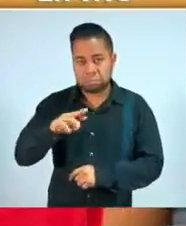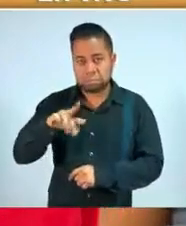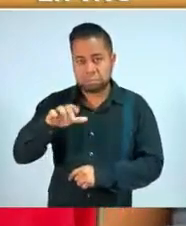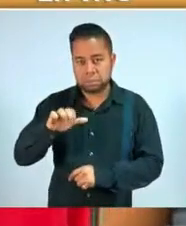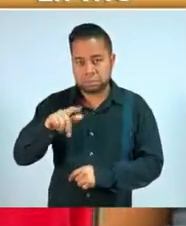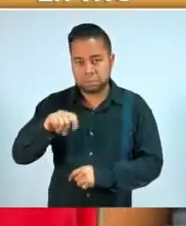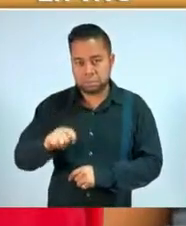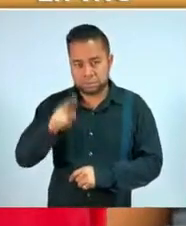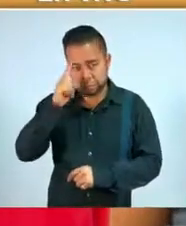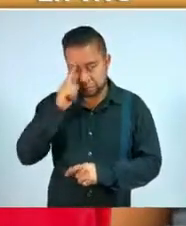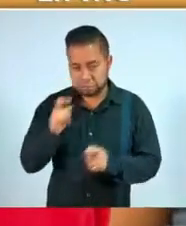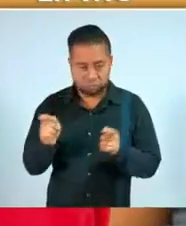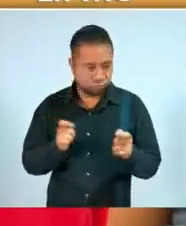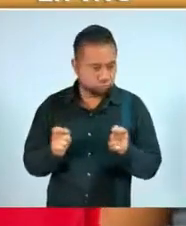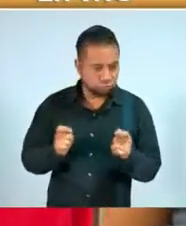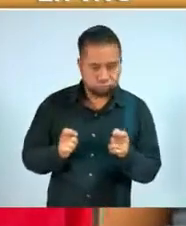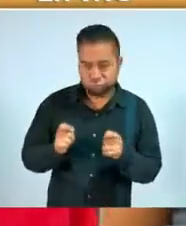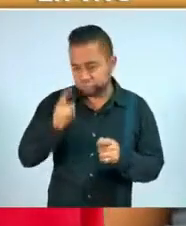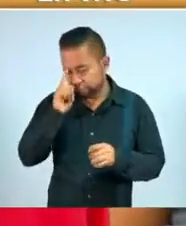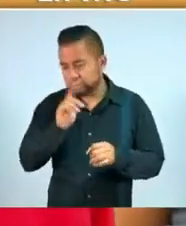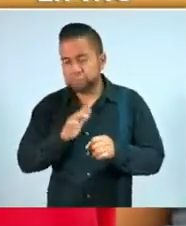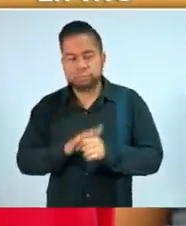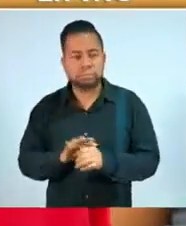la cuestión de la operatividad de